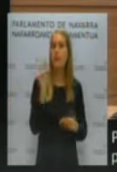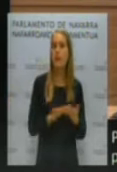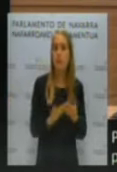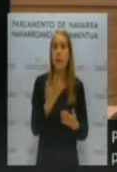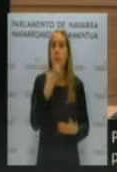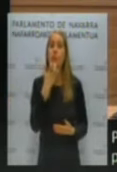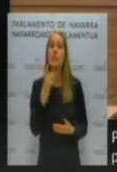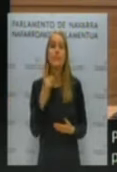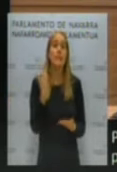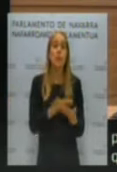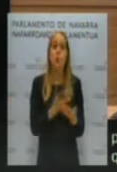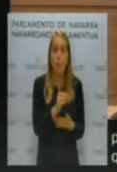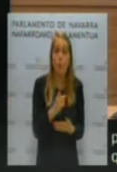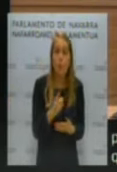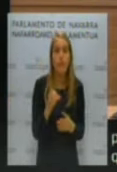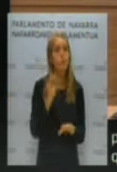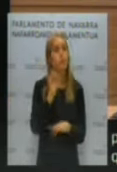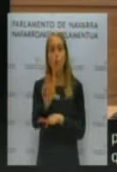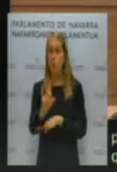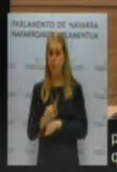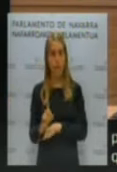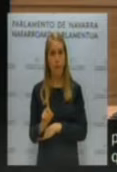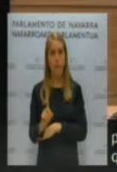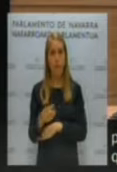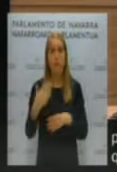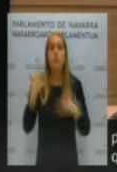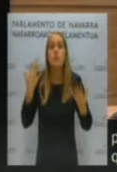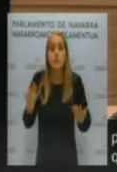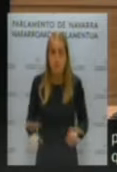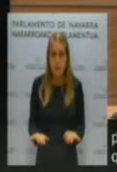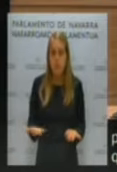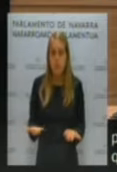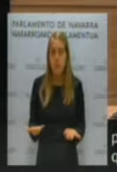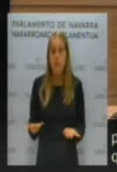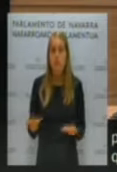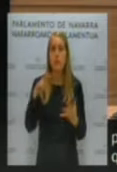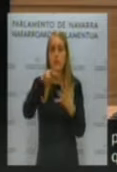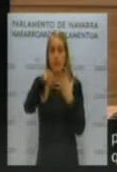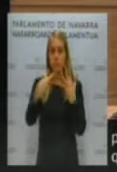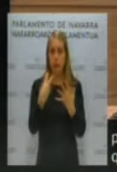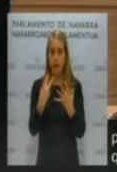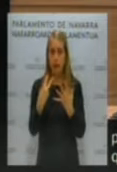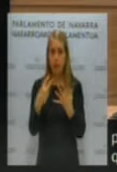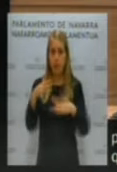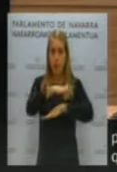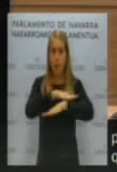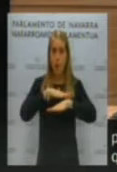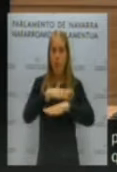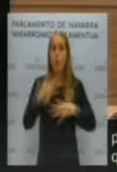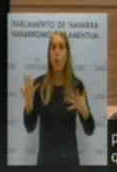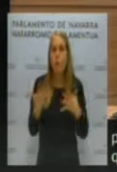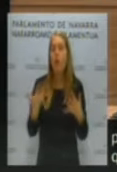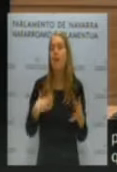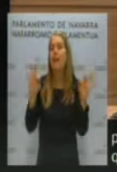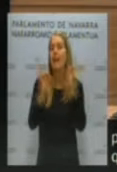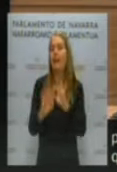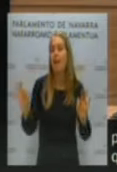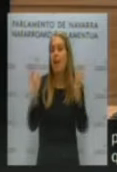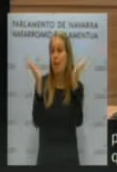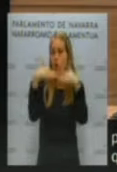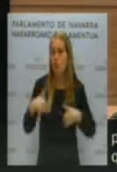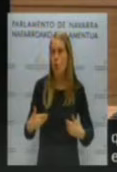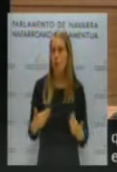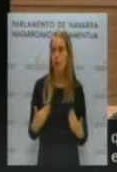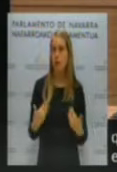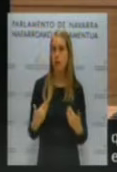no lo envía jamás. Jamás. Por tanto, la transparencia que tiene su Gobierno es ninguna. Es imposible que